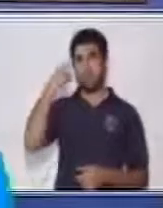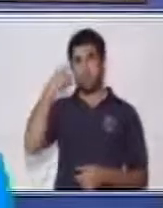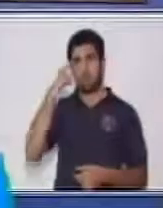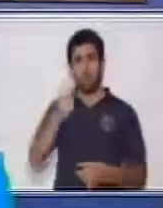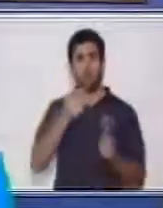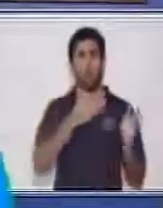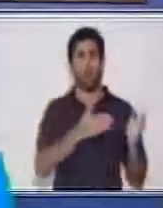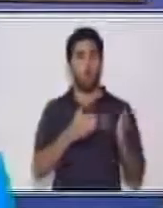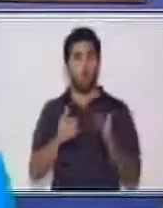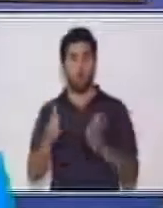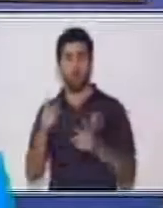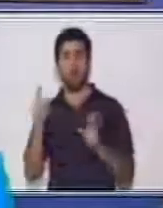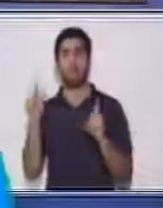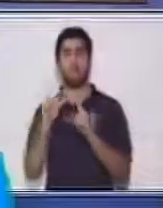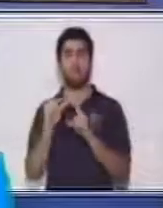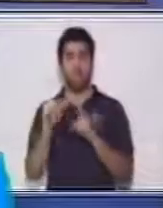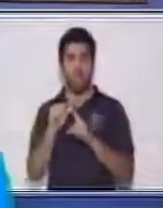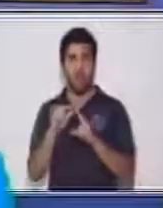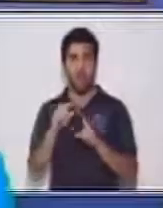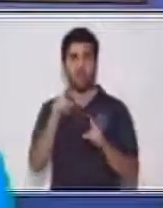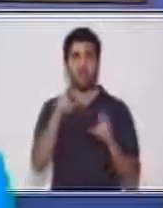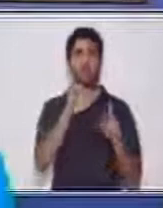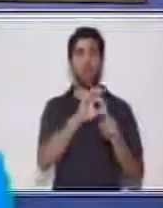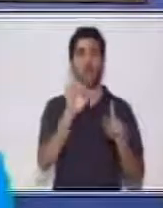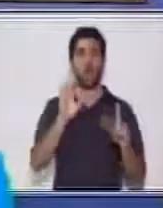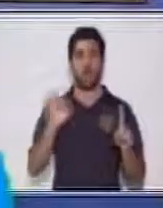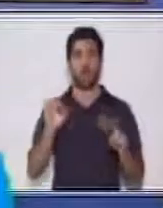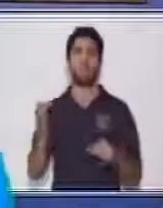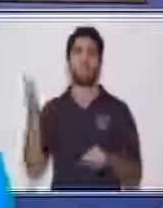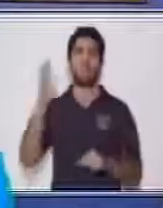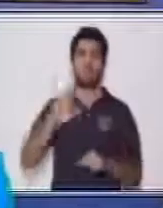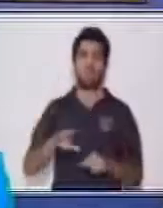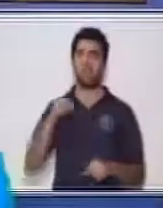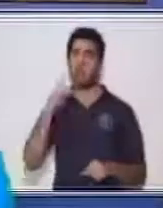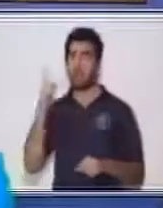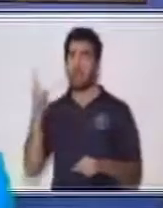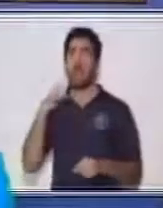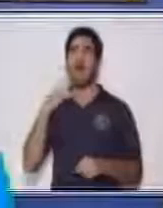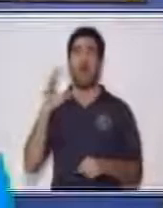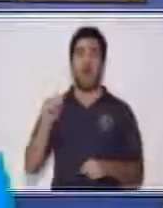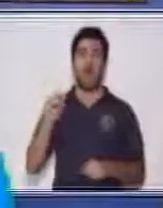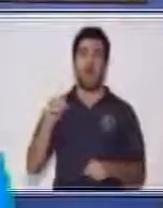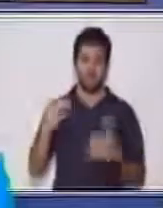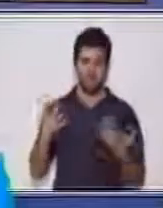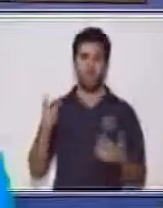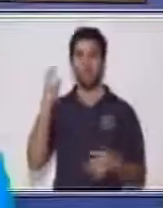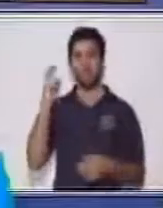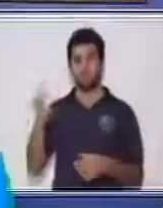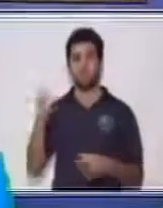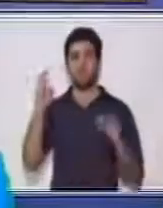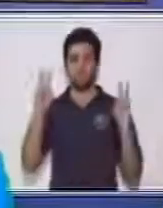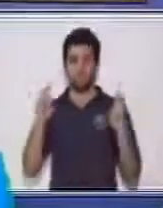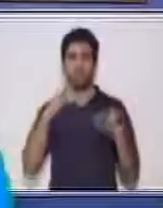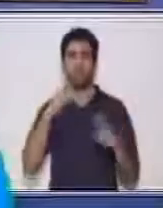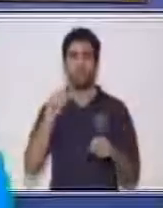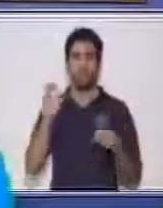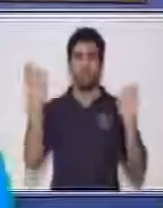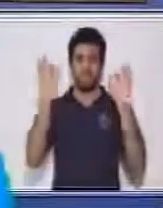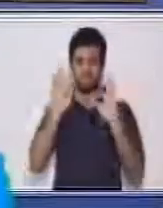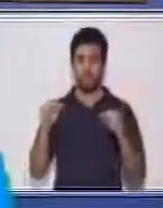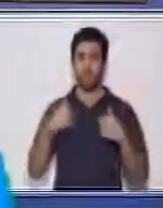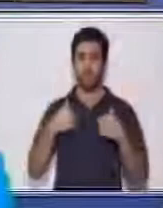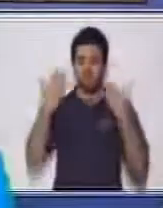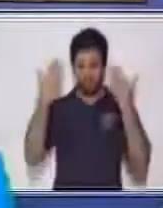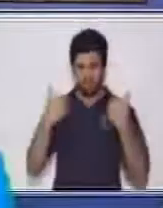ordenas tus palabras, haces tu oración y después la pronuncias. Entonces, por eso podemos decir que el habla es una forma física.